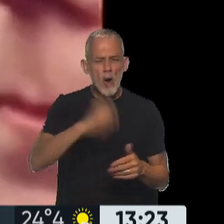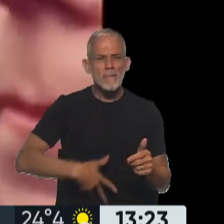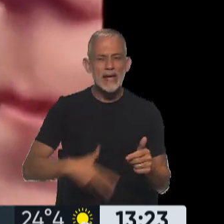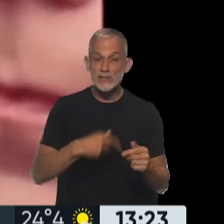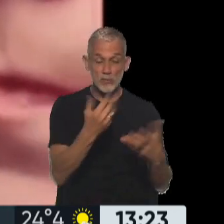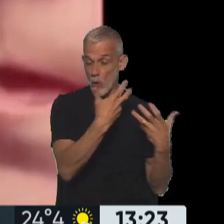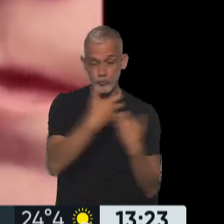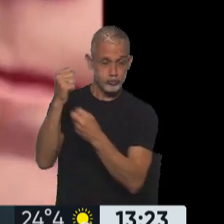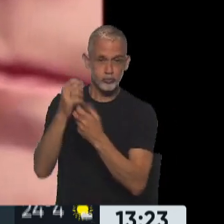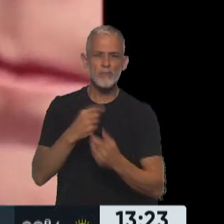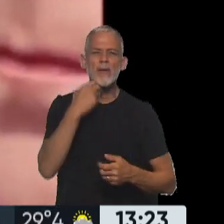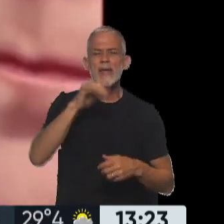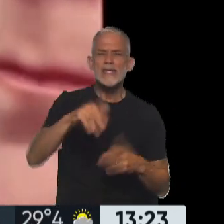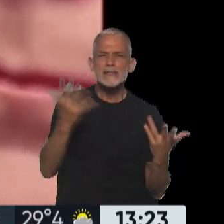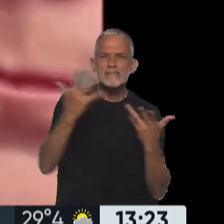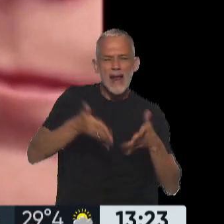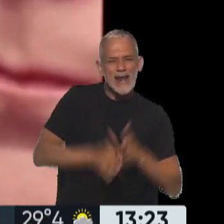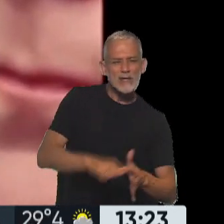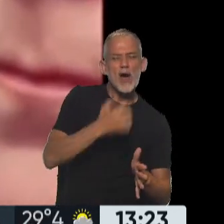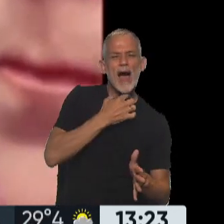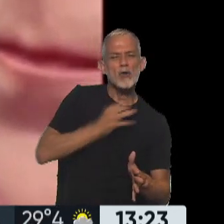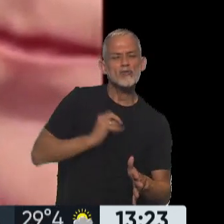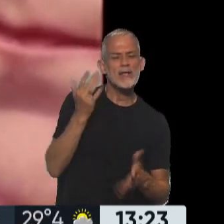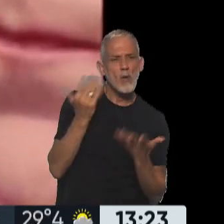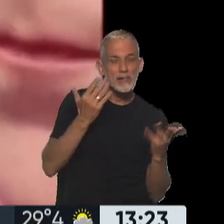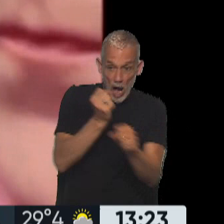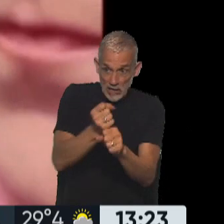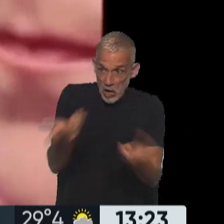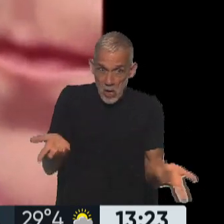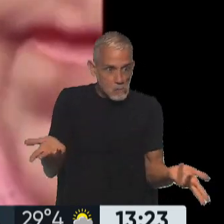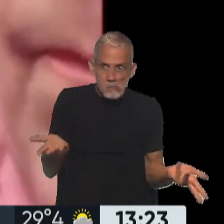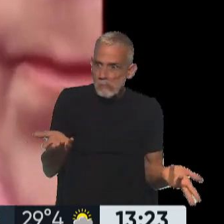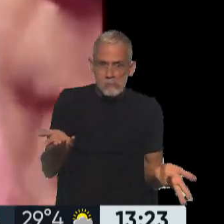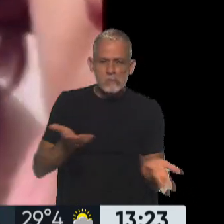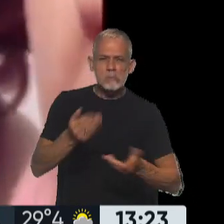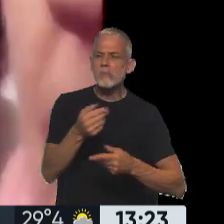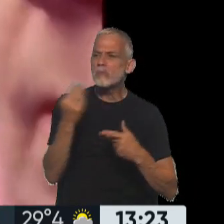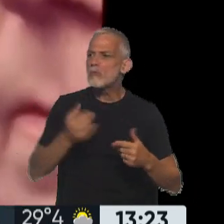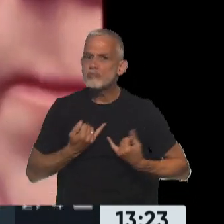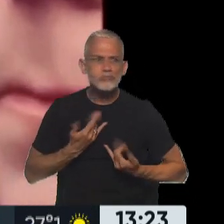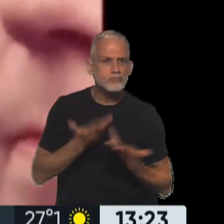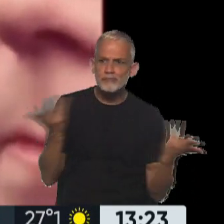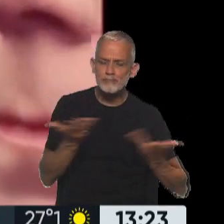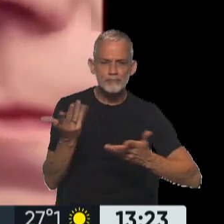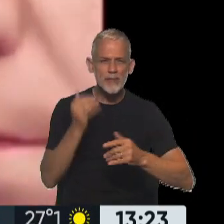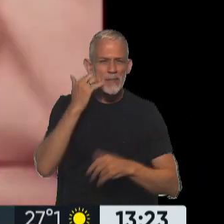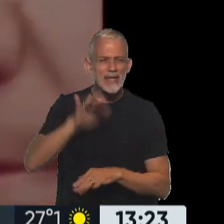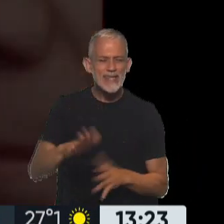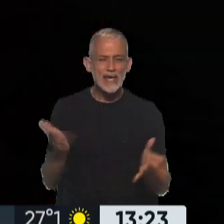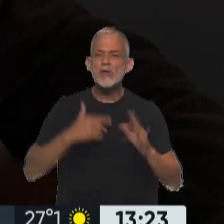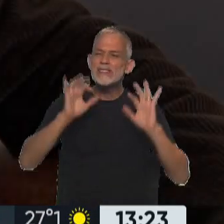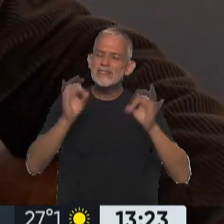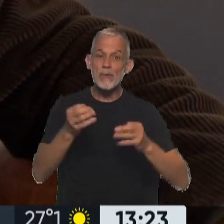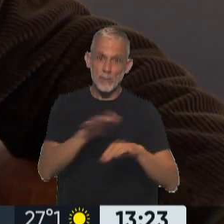se la llevaron. Mi nieto tiene que haber nacido en agosto del año pasado. Hasta ahora no he podido saber nada de él. Lo único que sabemos es que los